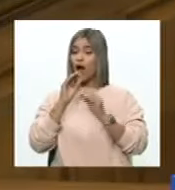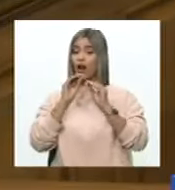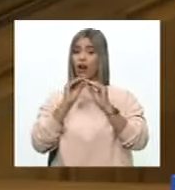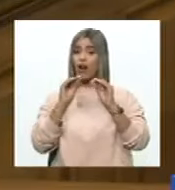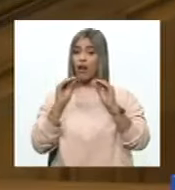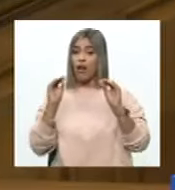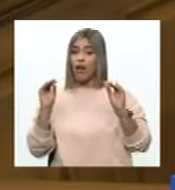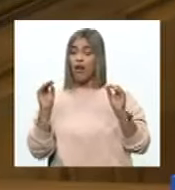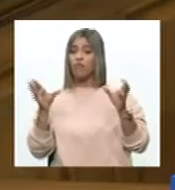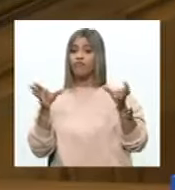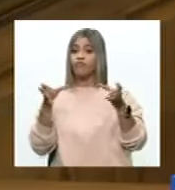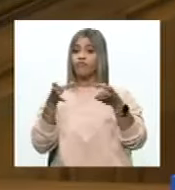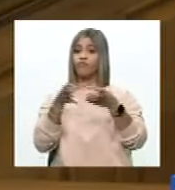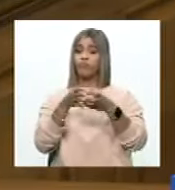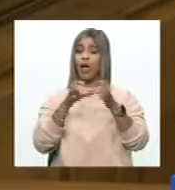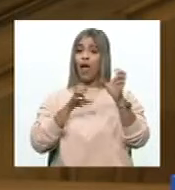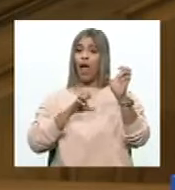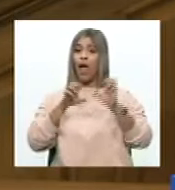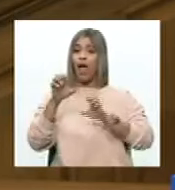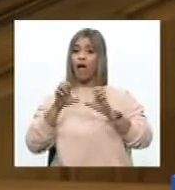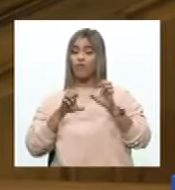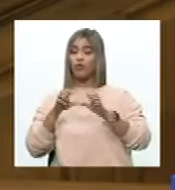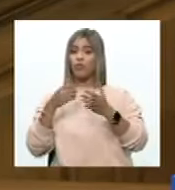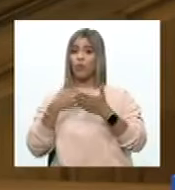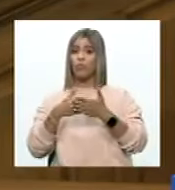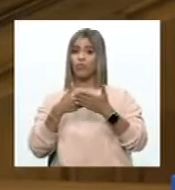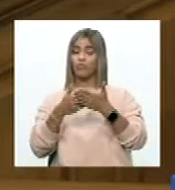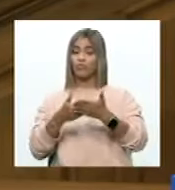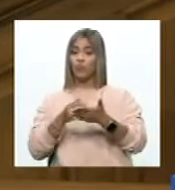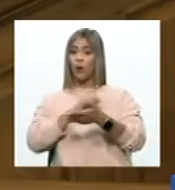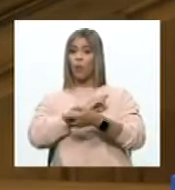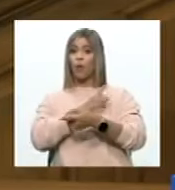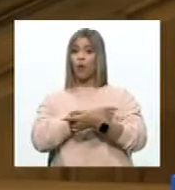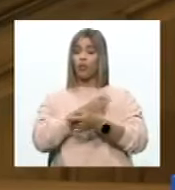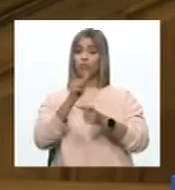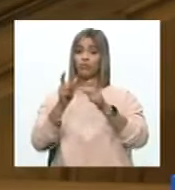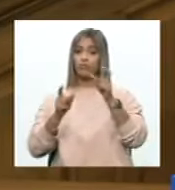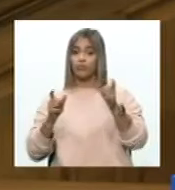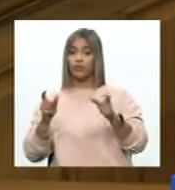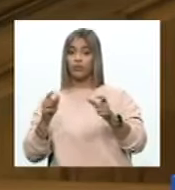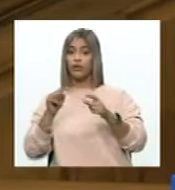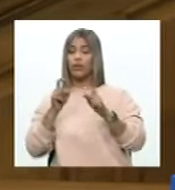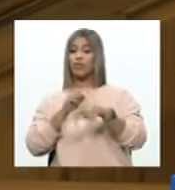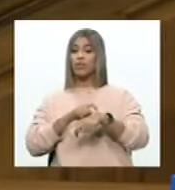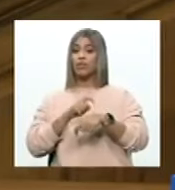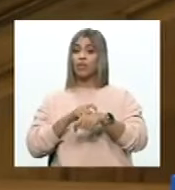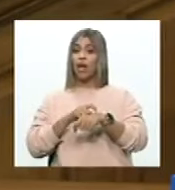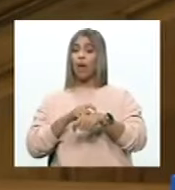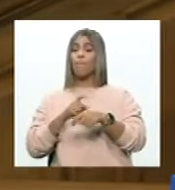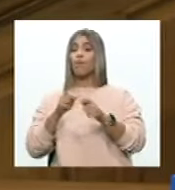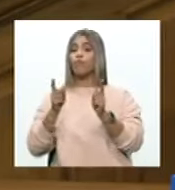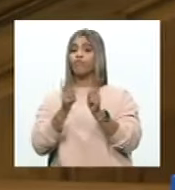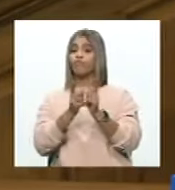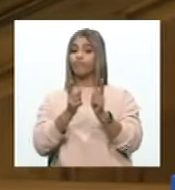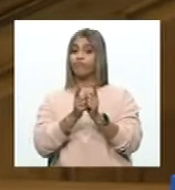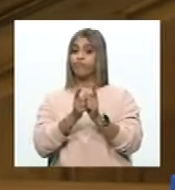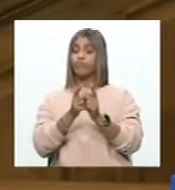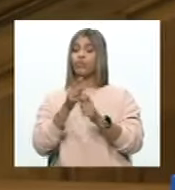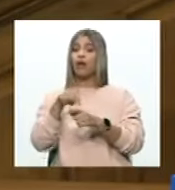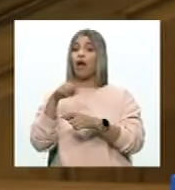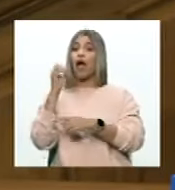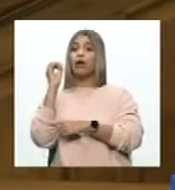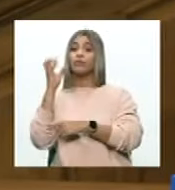el Comité de Evaluación de Postulaciones del Poder Ciudadano en el lapso indicado, la Asamblea